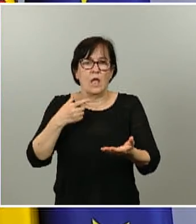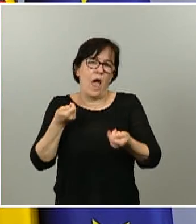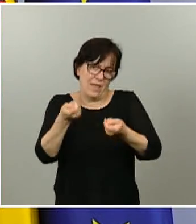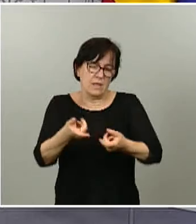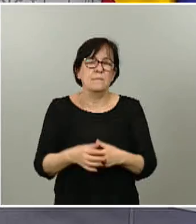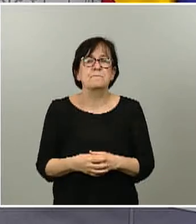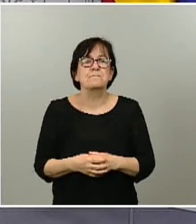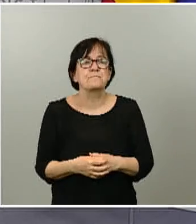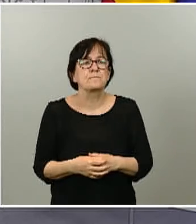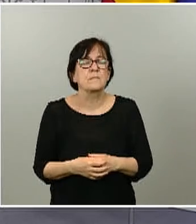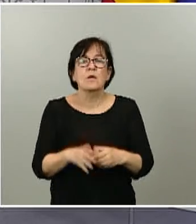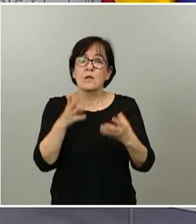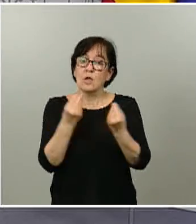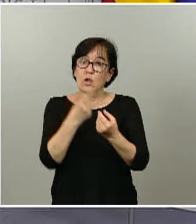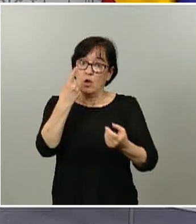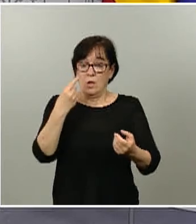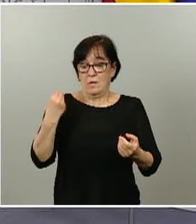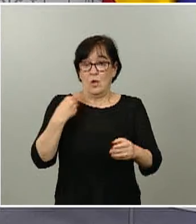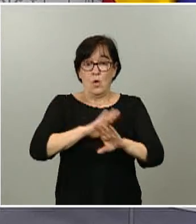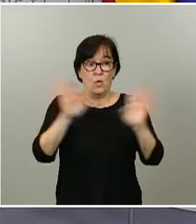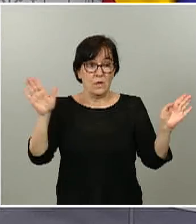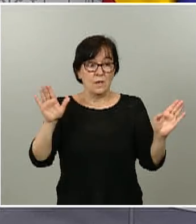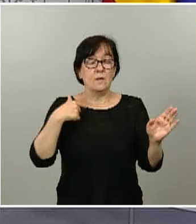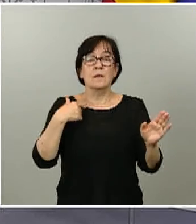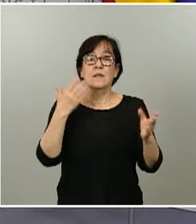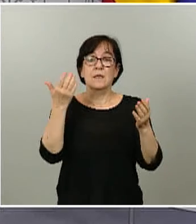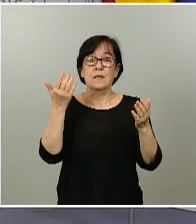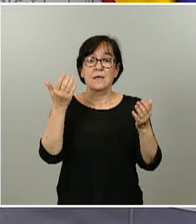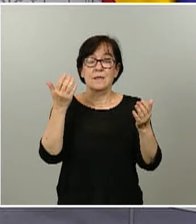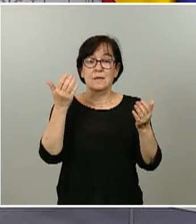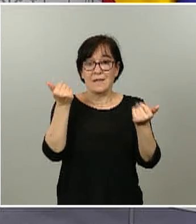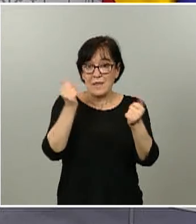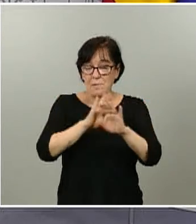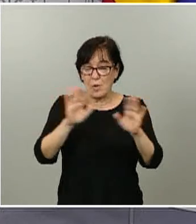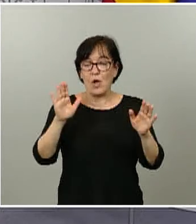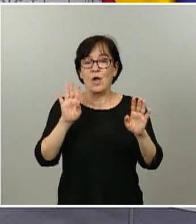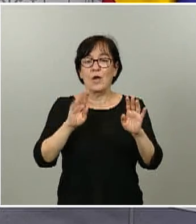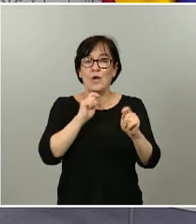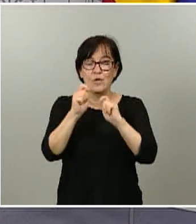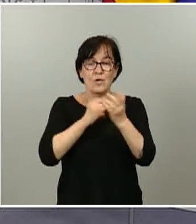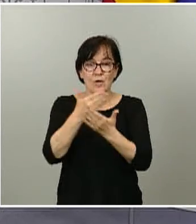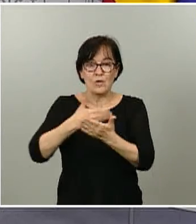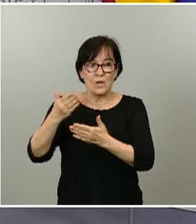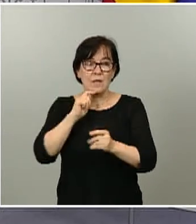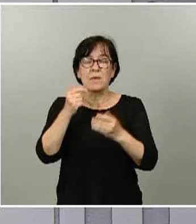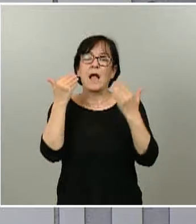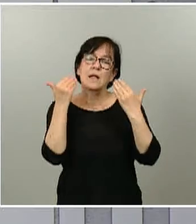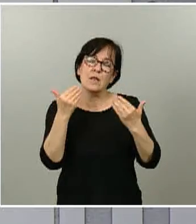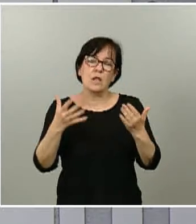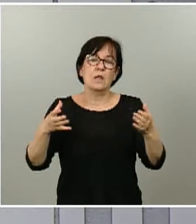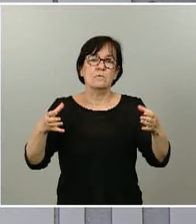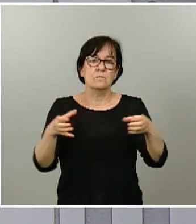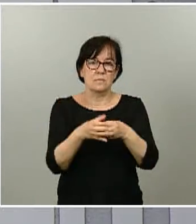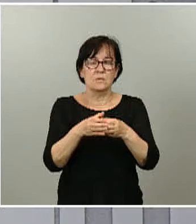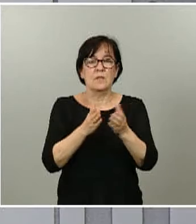con ello, con esa última pregunta, ministro, despedimos esta rueda de prensa agradeciendo, como siempre, al conjunto de los medios